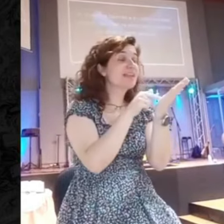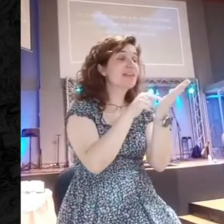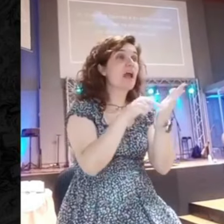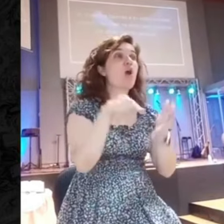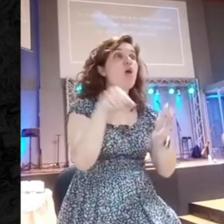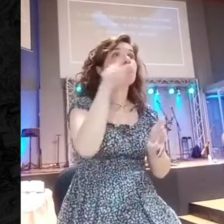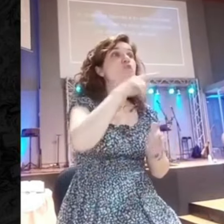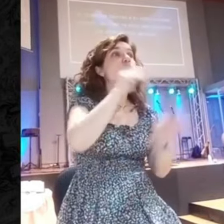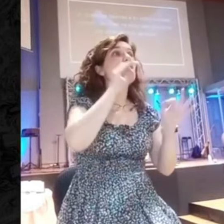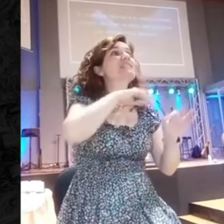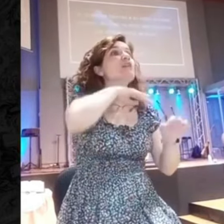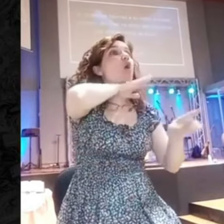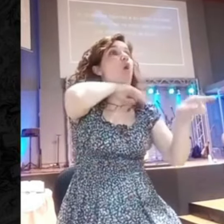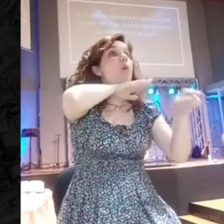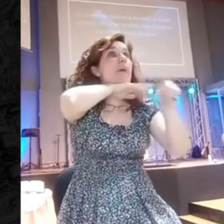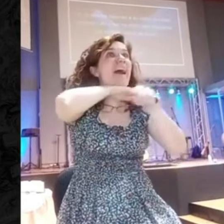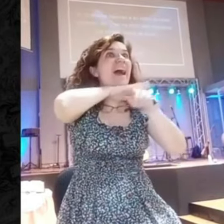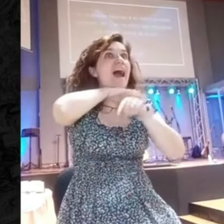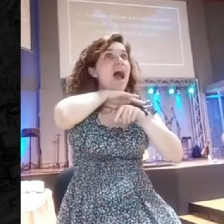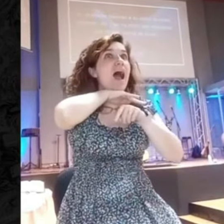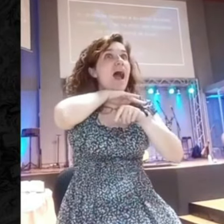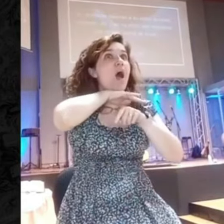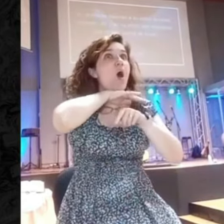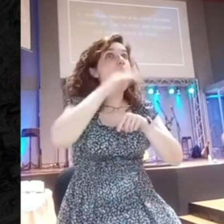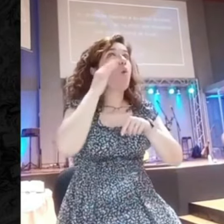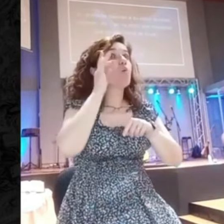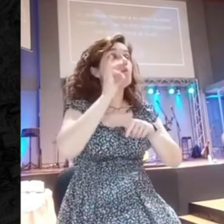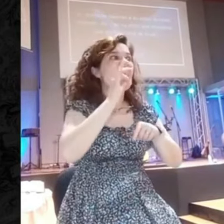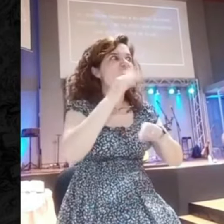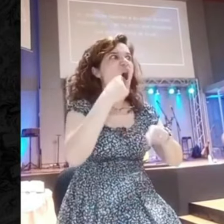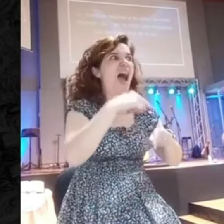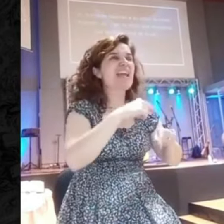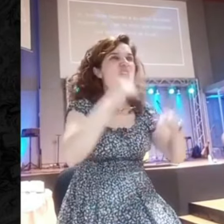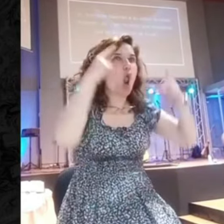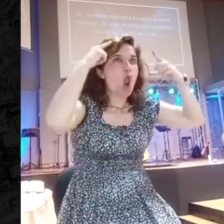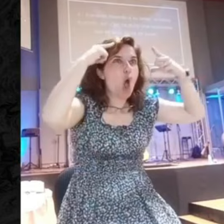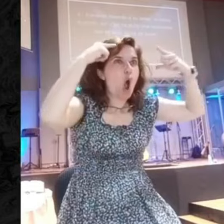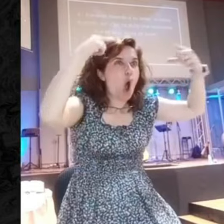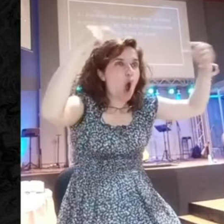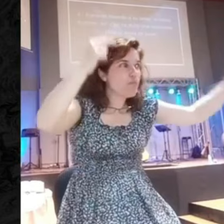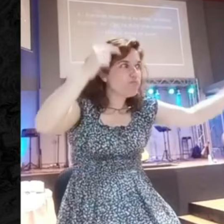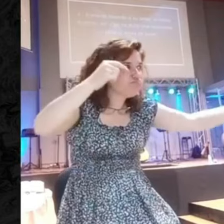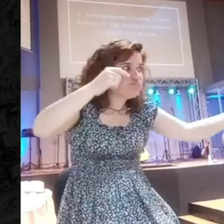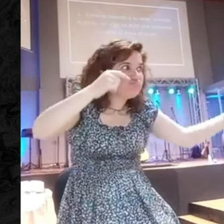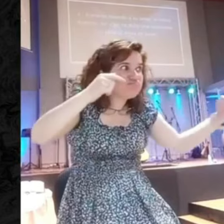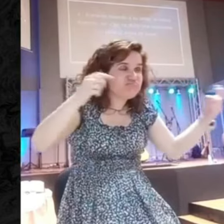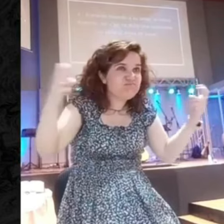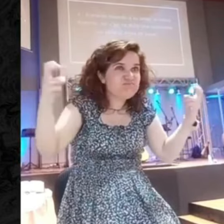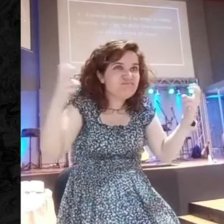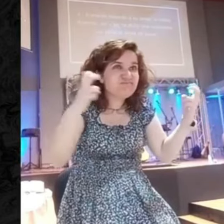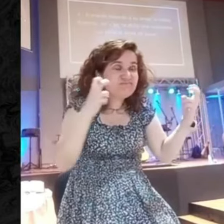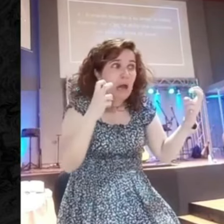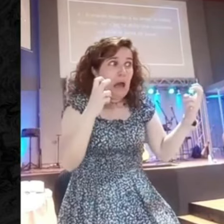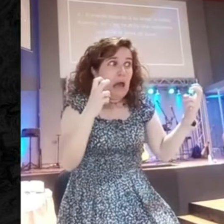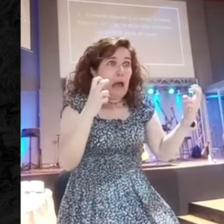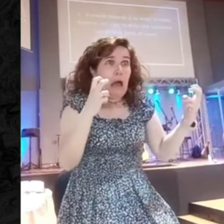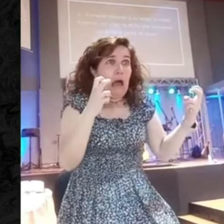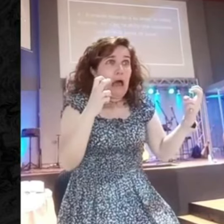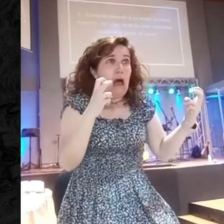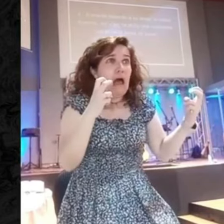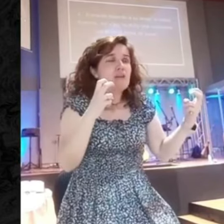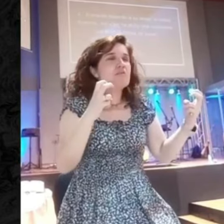que hace aunque te come verdad el lobo te come pero si le dices al lobo en el nombre de Jesús